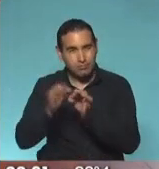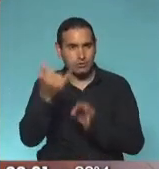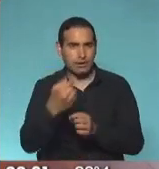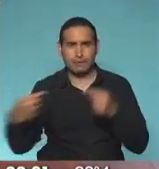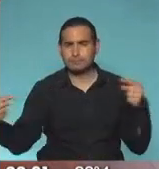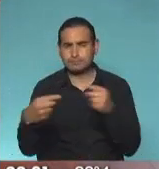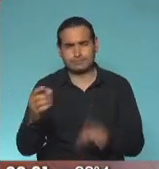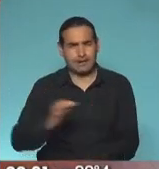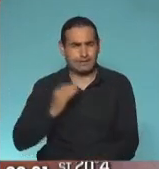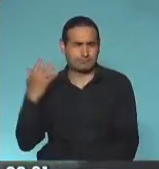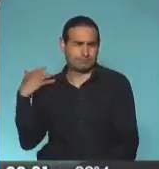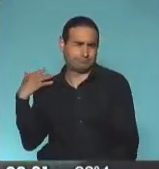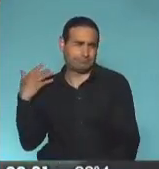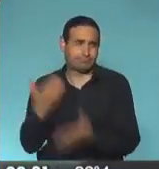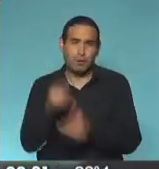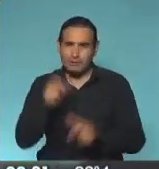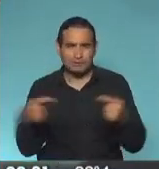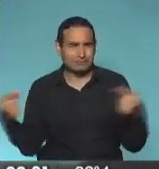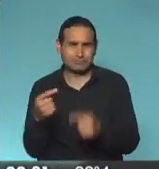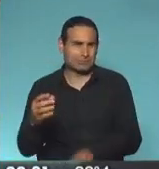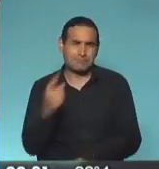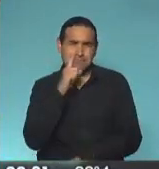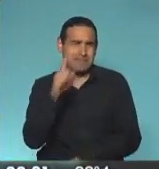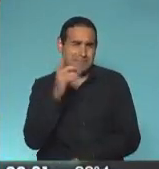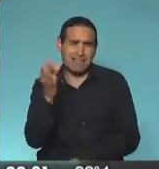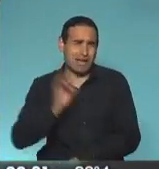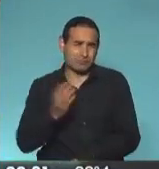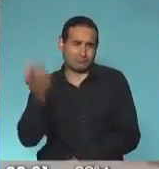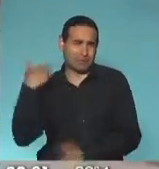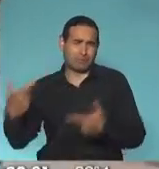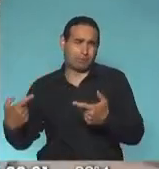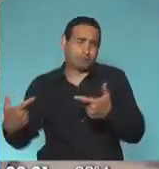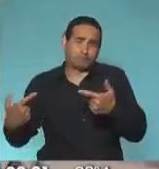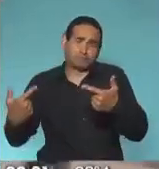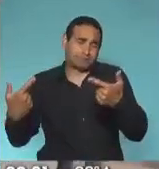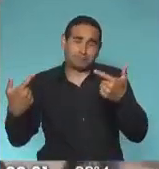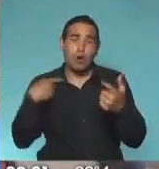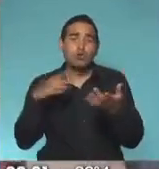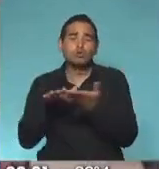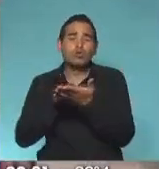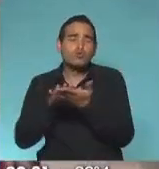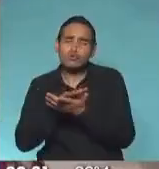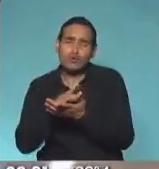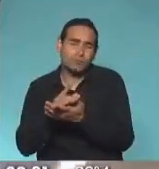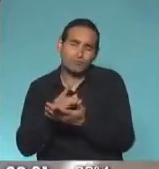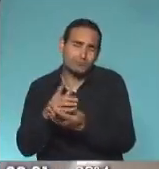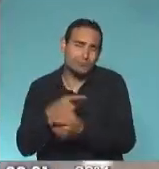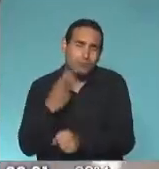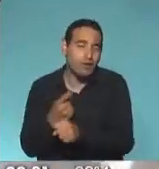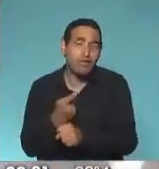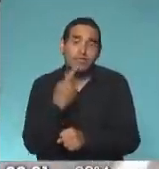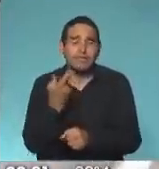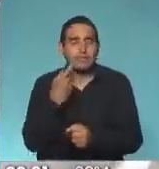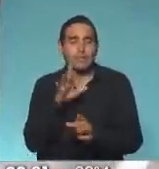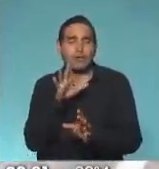ancestrales, donde hay gente que se odia desde hace cientos o miles de años, que es imposible solucionar ese problema y que lo que hay que hacer de alguna manera es